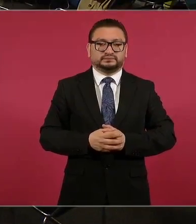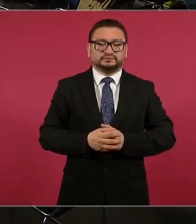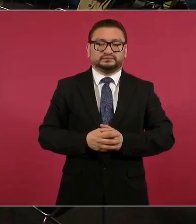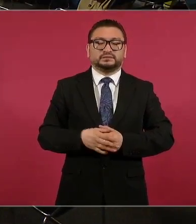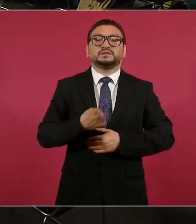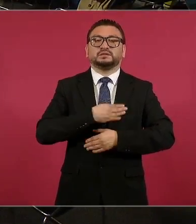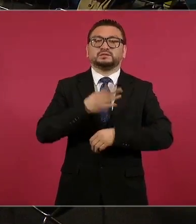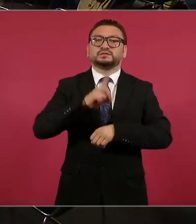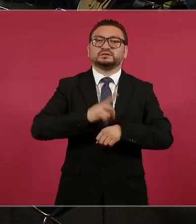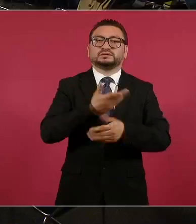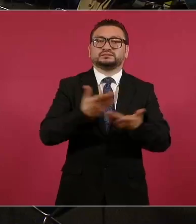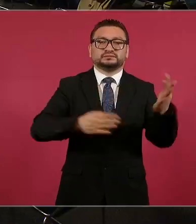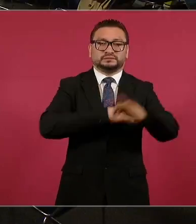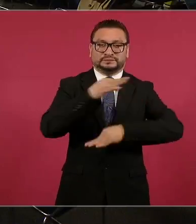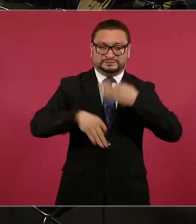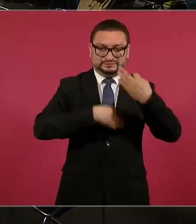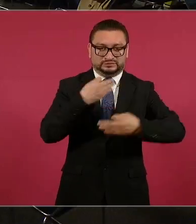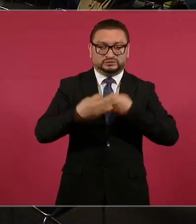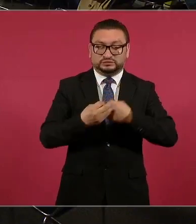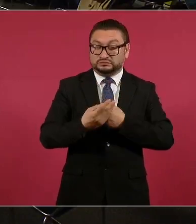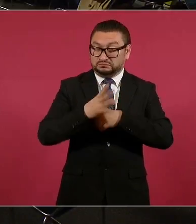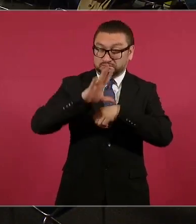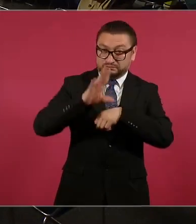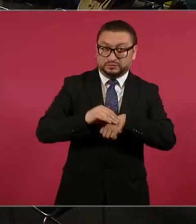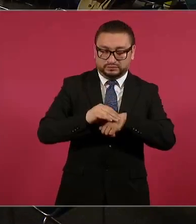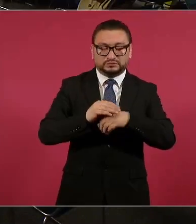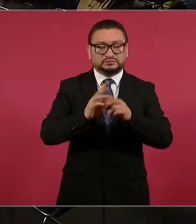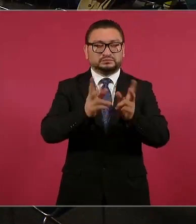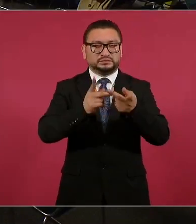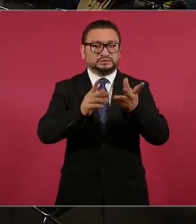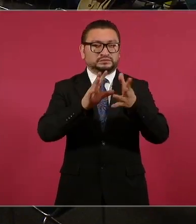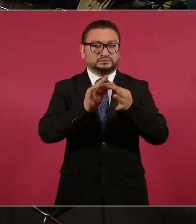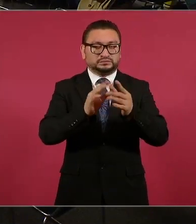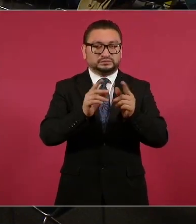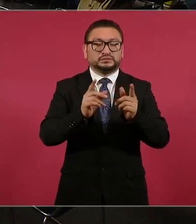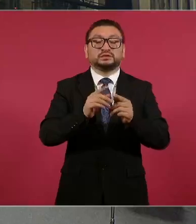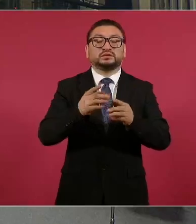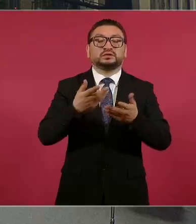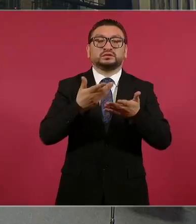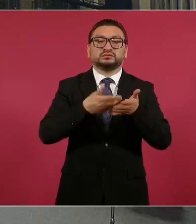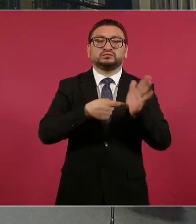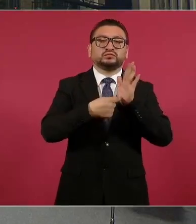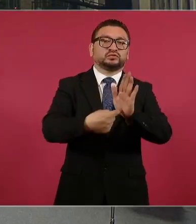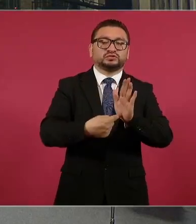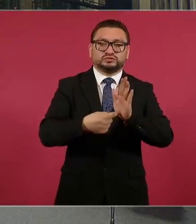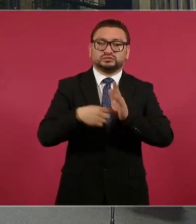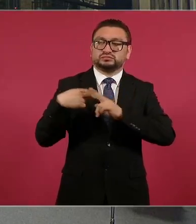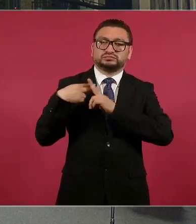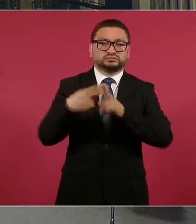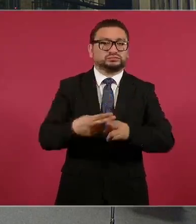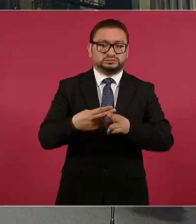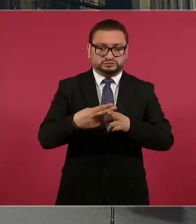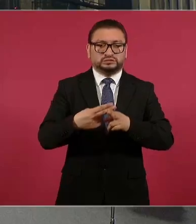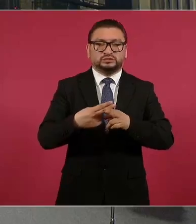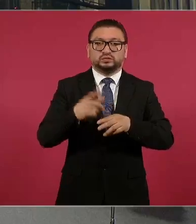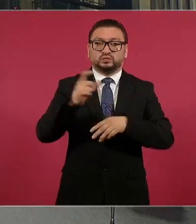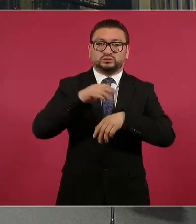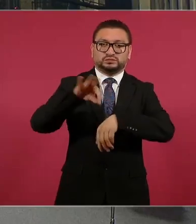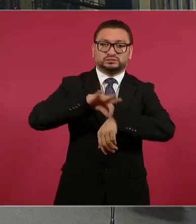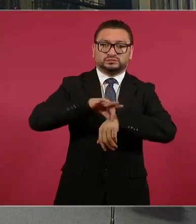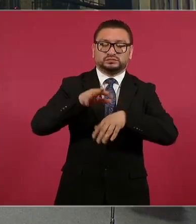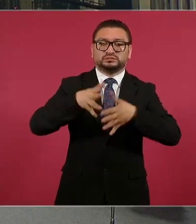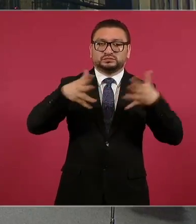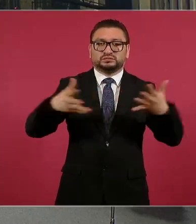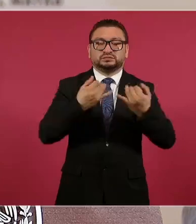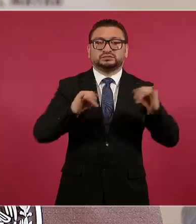Muy buenos días a todas y a todos. Si me permiten, vamos a platicarles un corte que tenemos a estos días que se inauguró la megafarmacia a partir